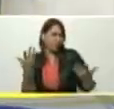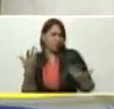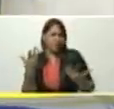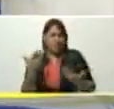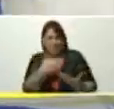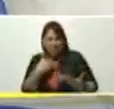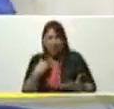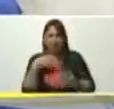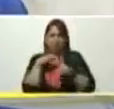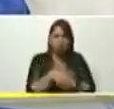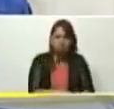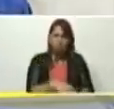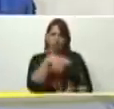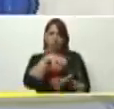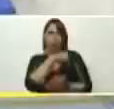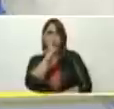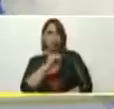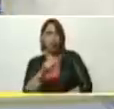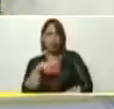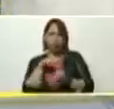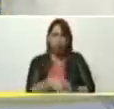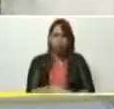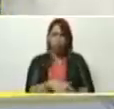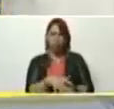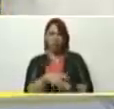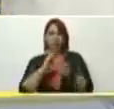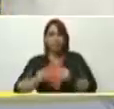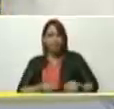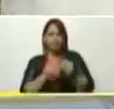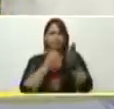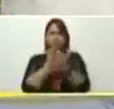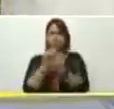al Zulia, con ganas de hacerle daño a la recuperación económica.